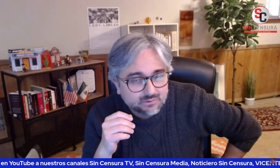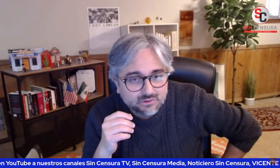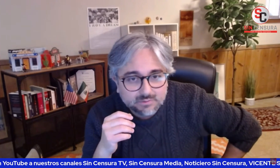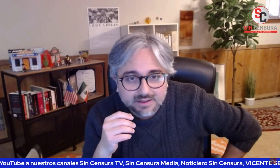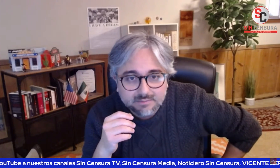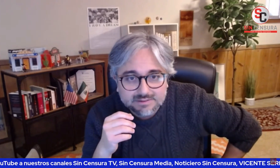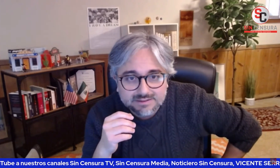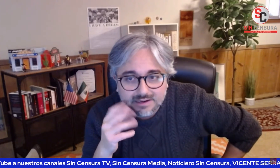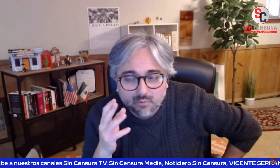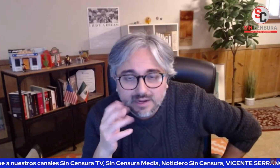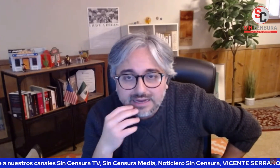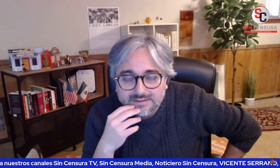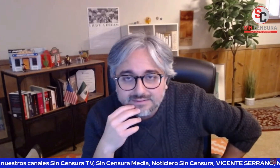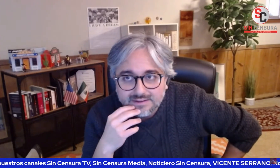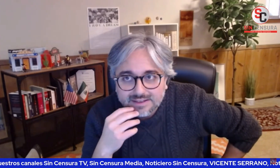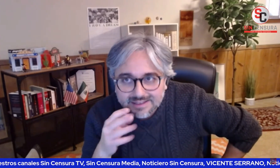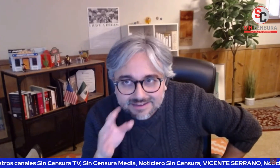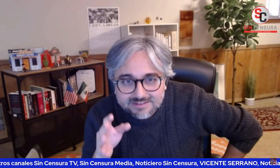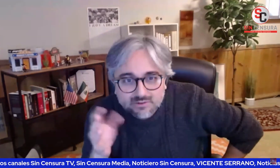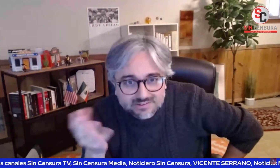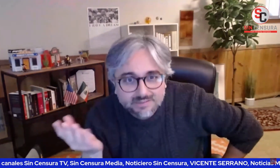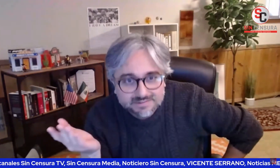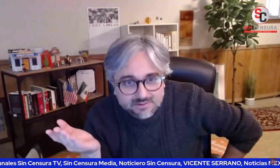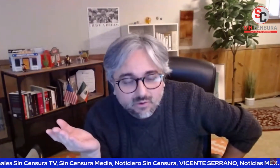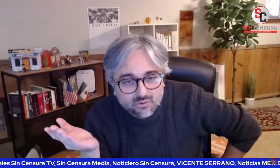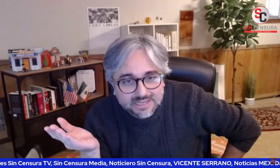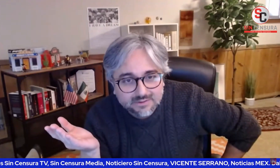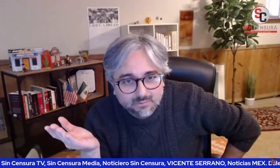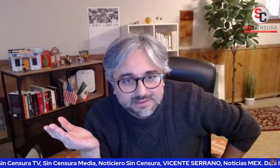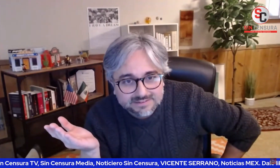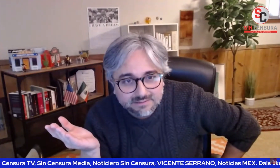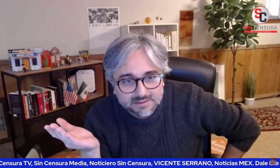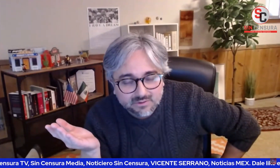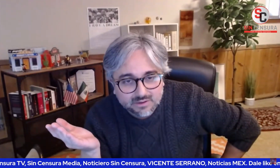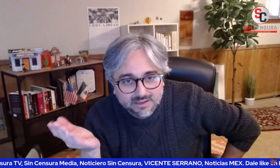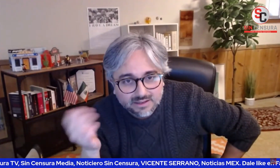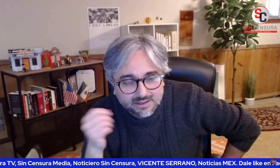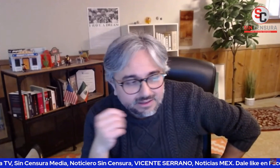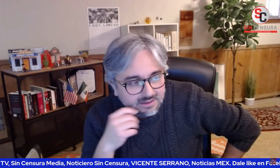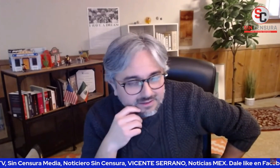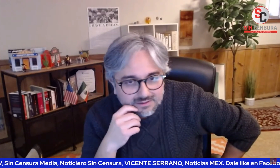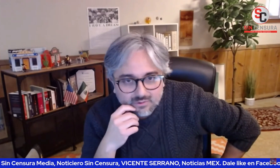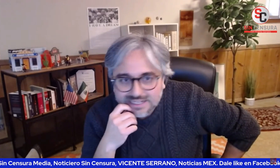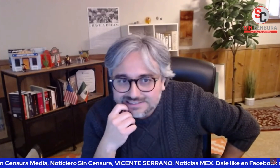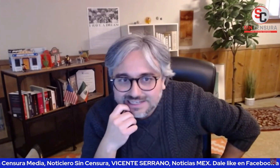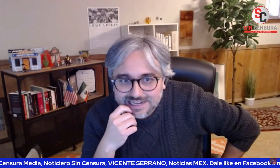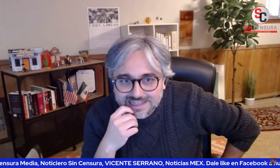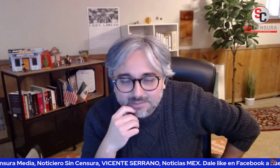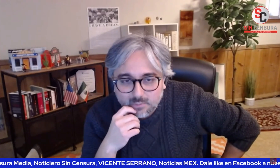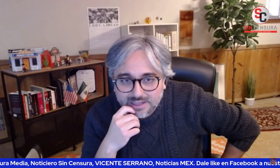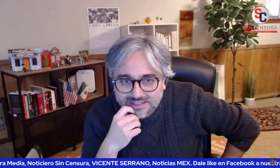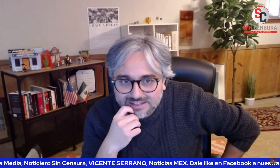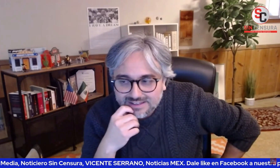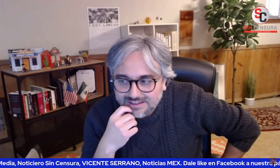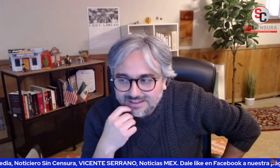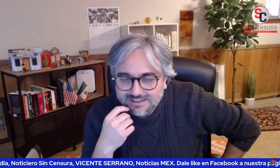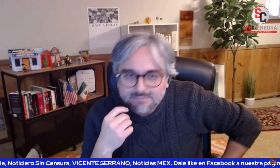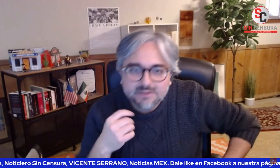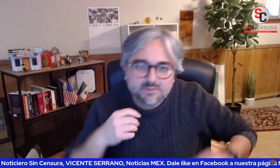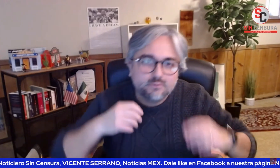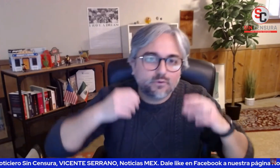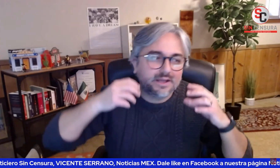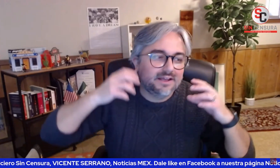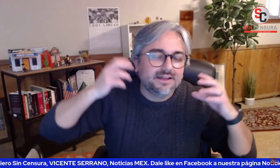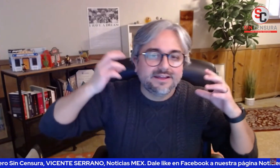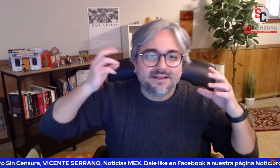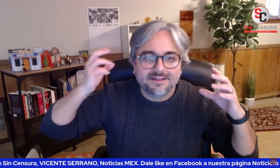a situaciones verdaderamente irregulares, en ese entonces había sido acusado precisamente de una de una chicanada por ahí, y más